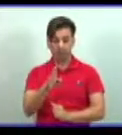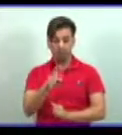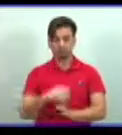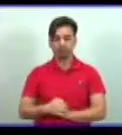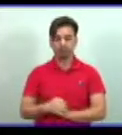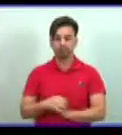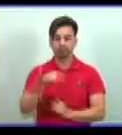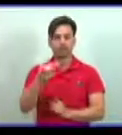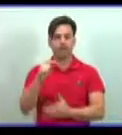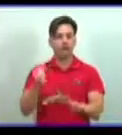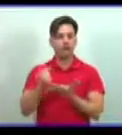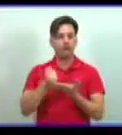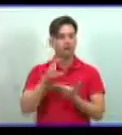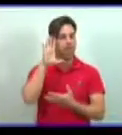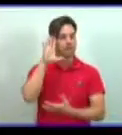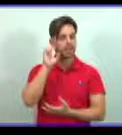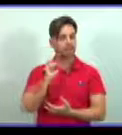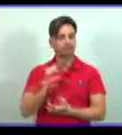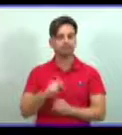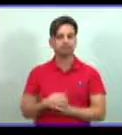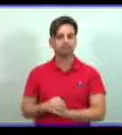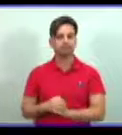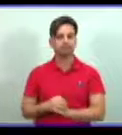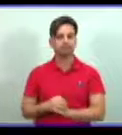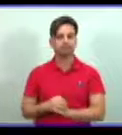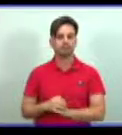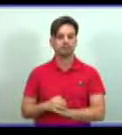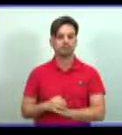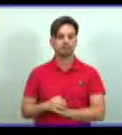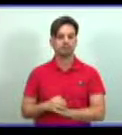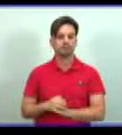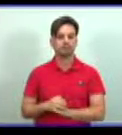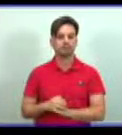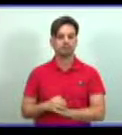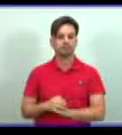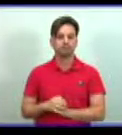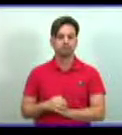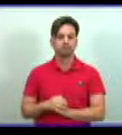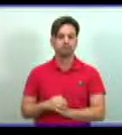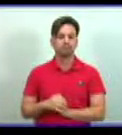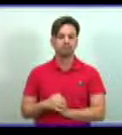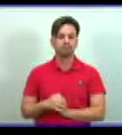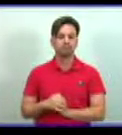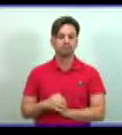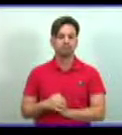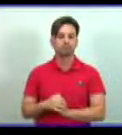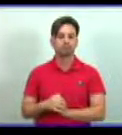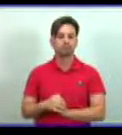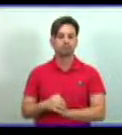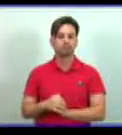los aerosoles han sido una de las principales causas del agotamiento de la capa de ozono. O sea,